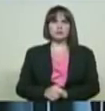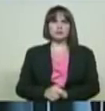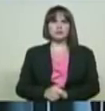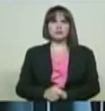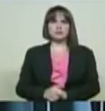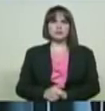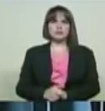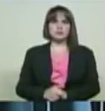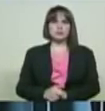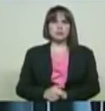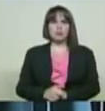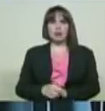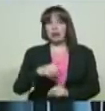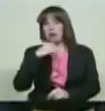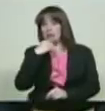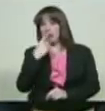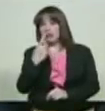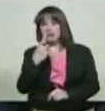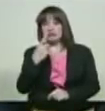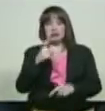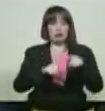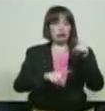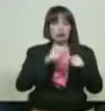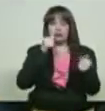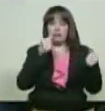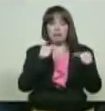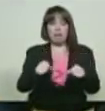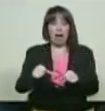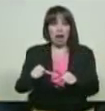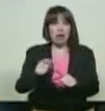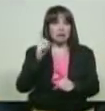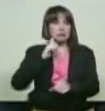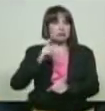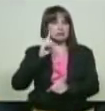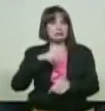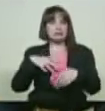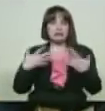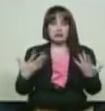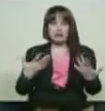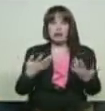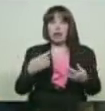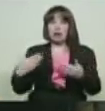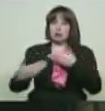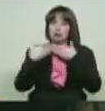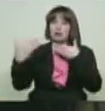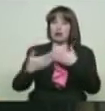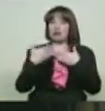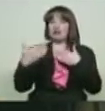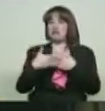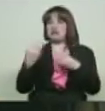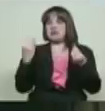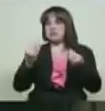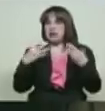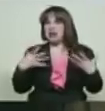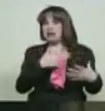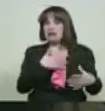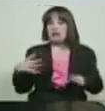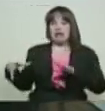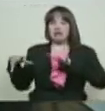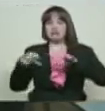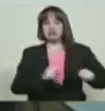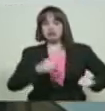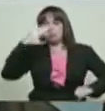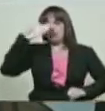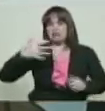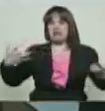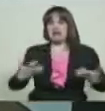para justificar lo peor. Apuntó que el verdadero propósito de estos ataques es apoderarse del país por la vía de la